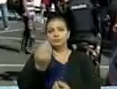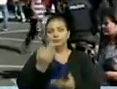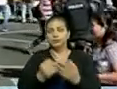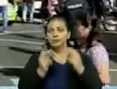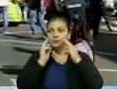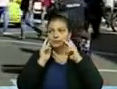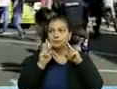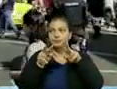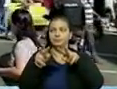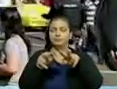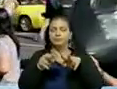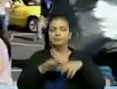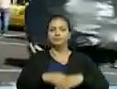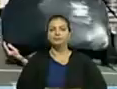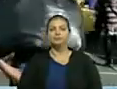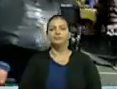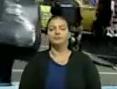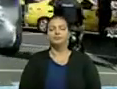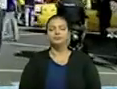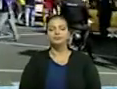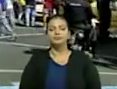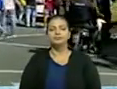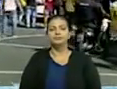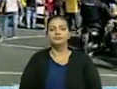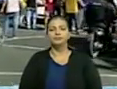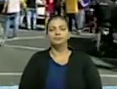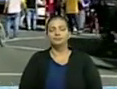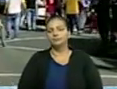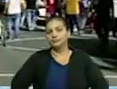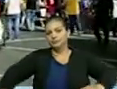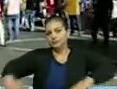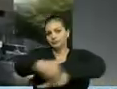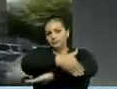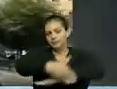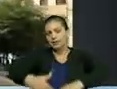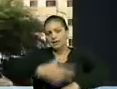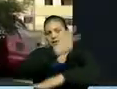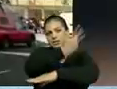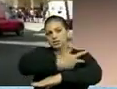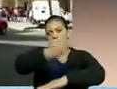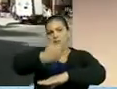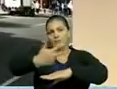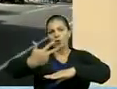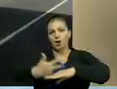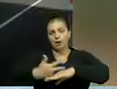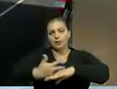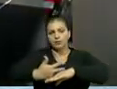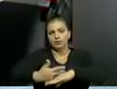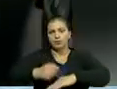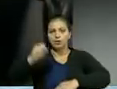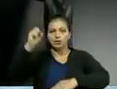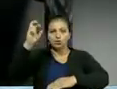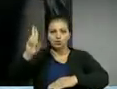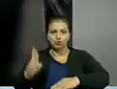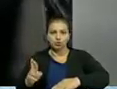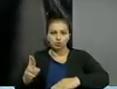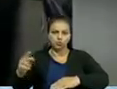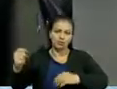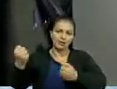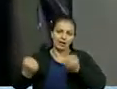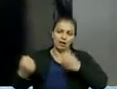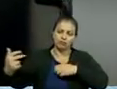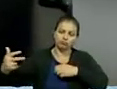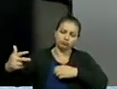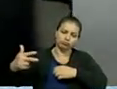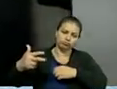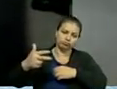siguiente. Esta es la calle Chimborazo, en el sentido sur-norte, una de las vías importantes del centro